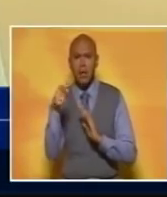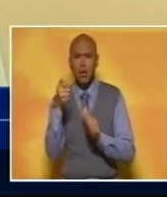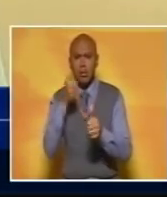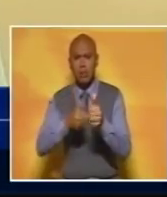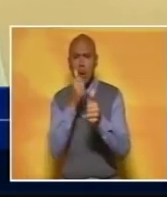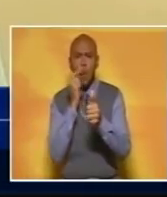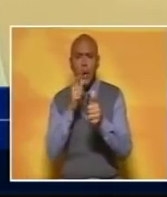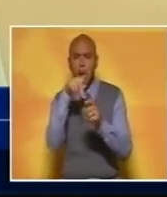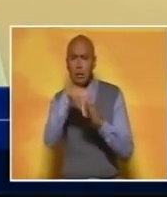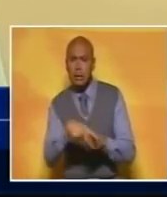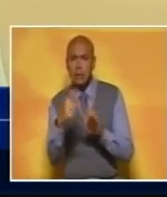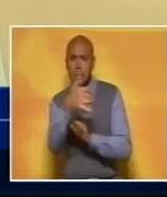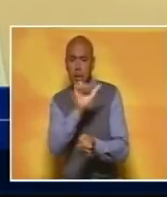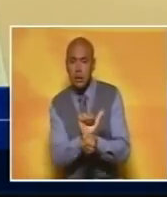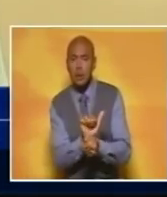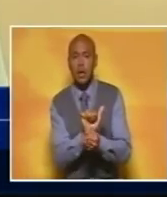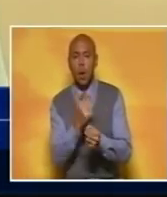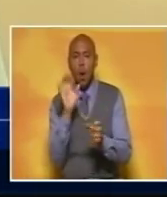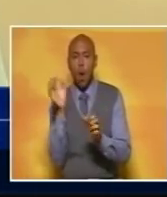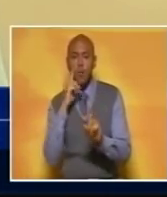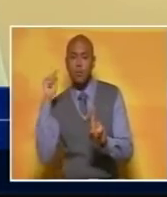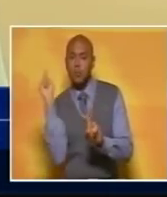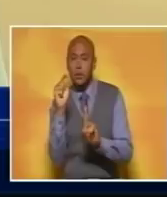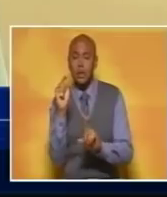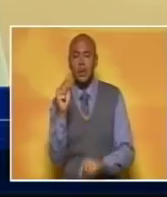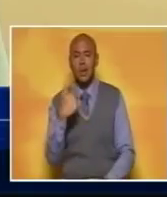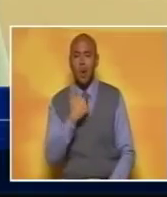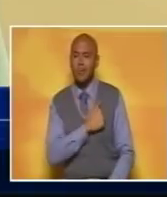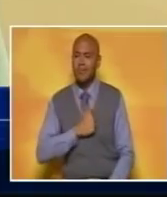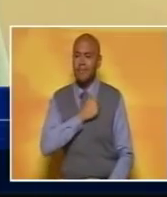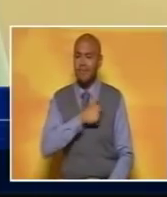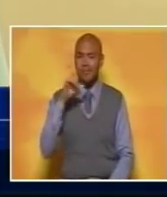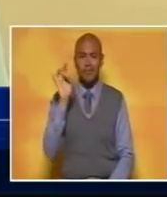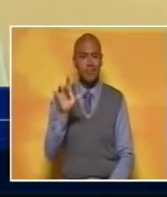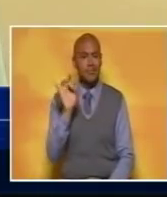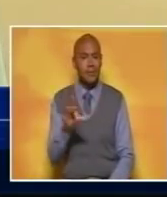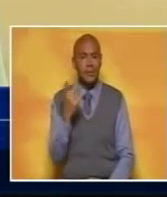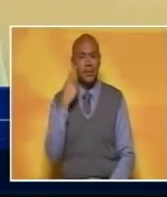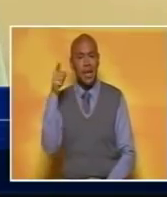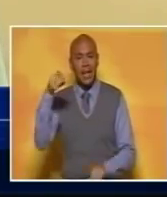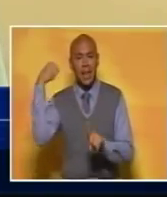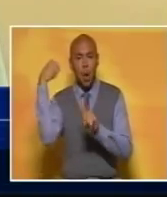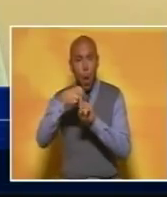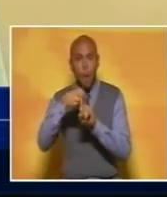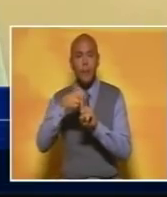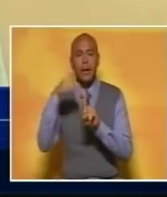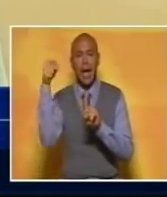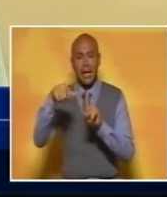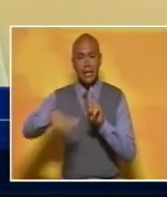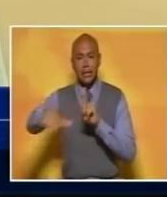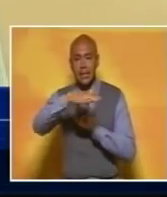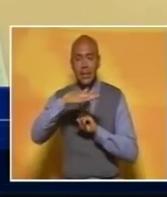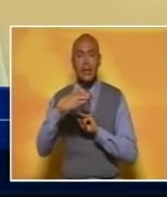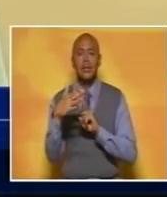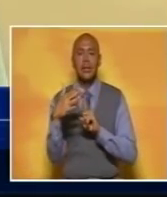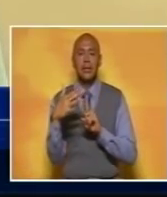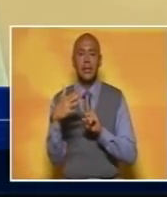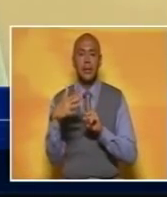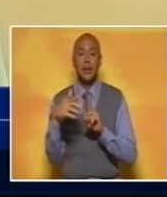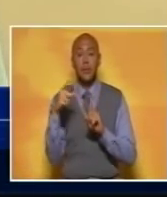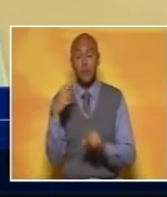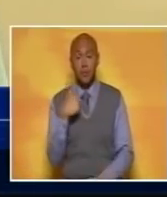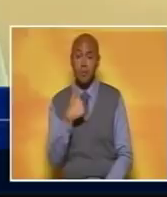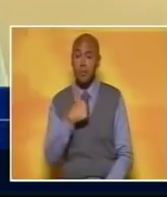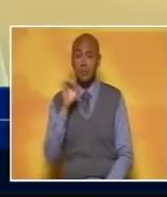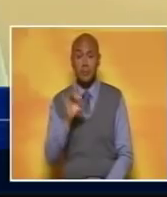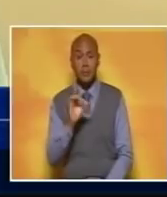perseguidos, amenazados. Lamento mucho este golpe cívico y